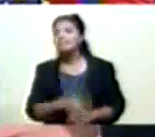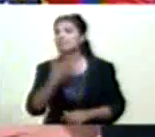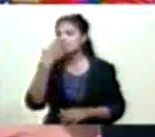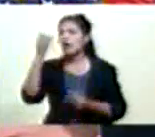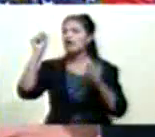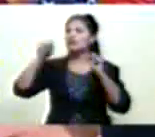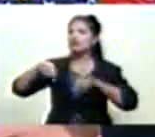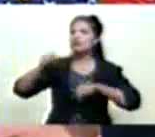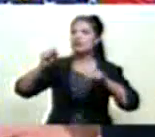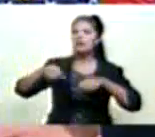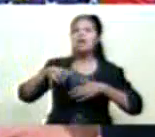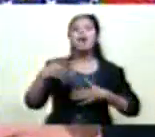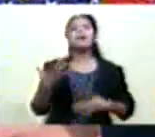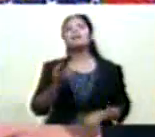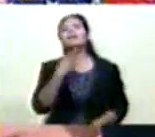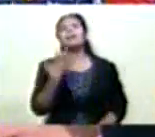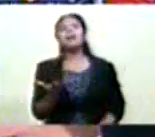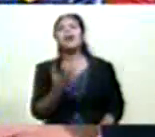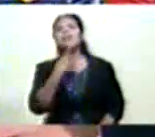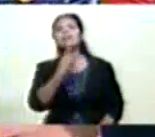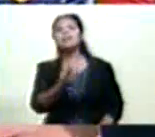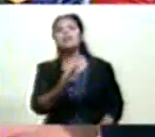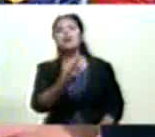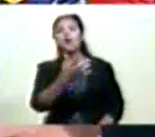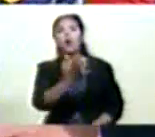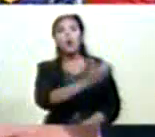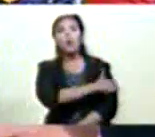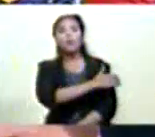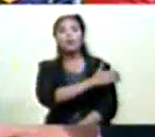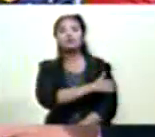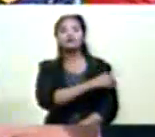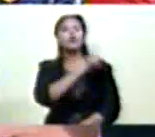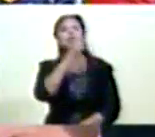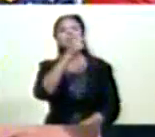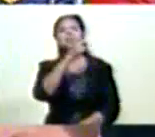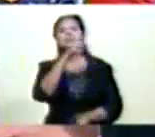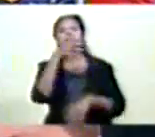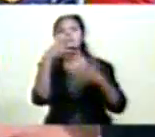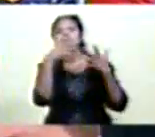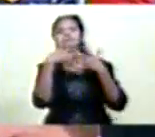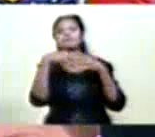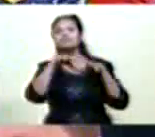¿Y qué dijo la derecha y los gringos?